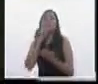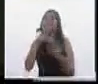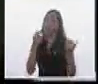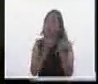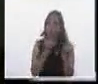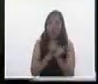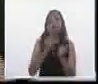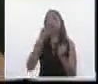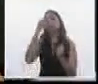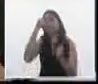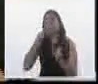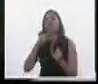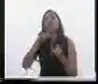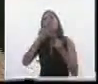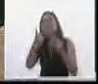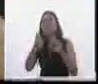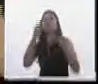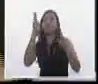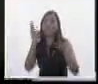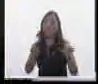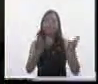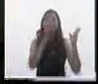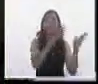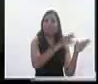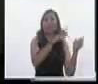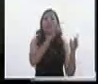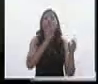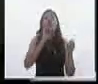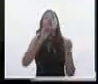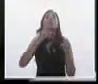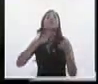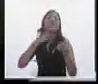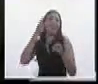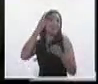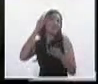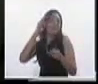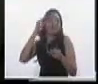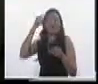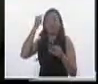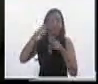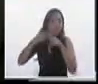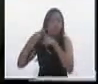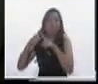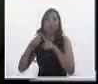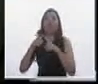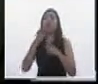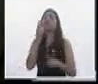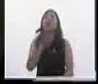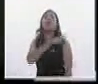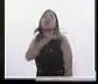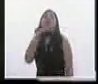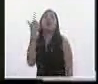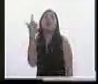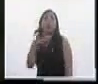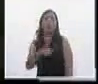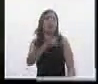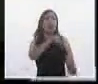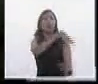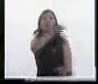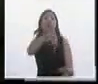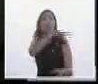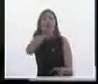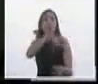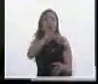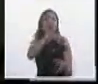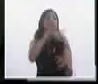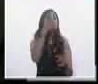las personas que tienen alguna situación eh mental entonces H no podemos generalizar requerimos poner atención